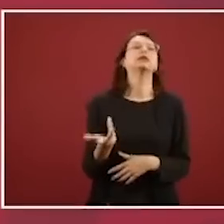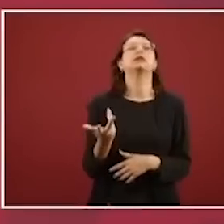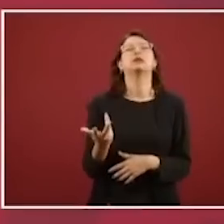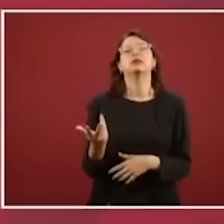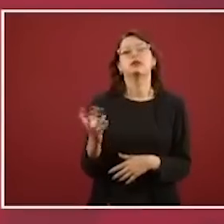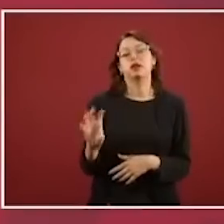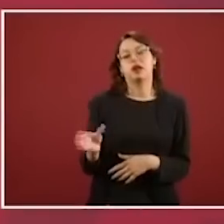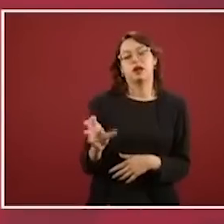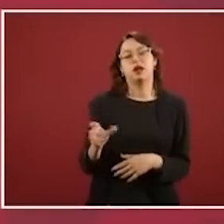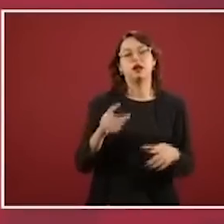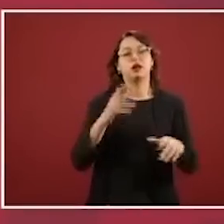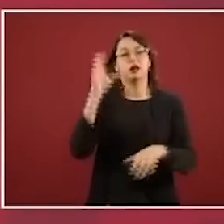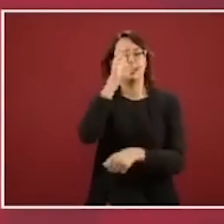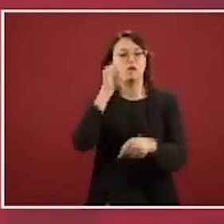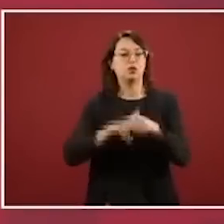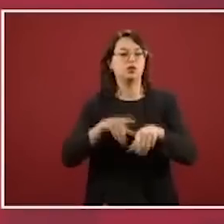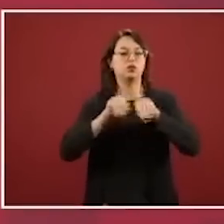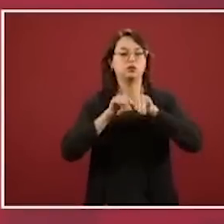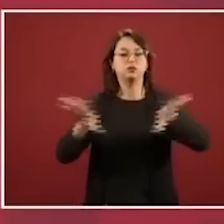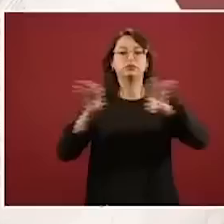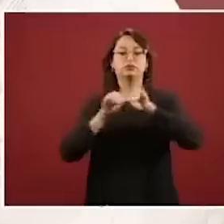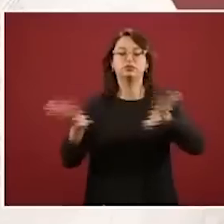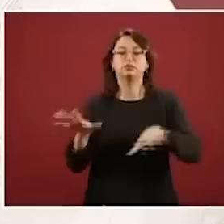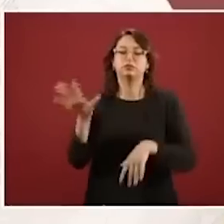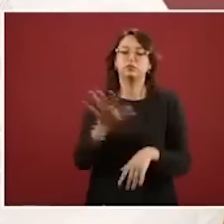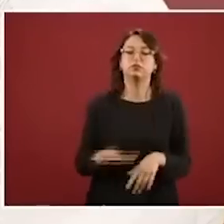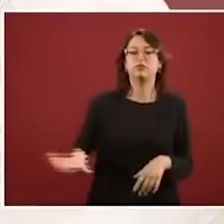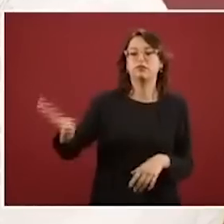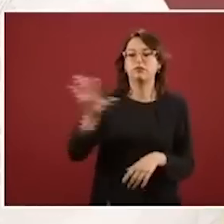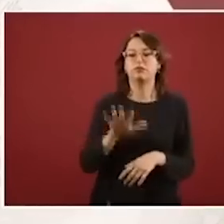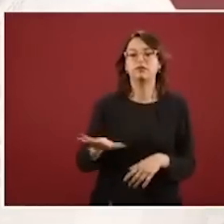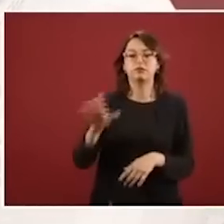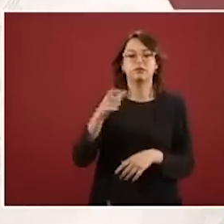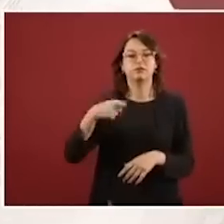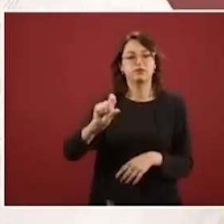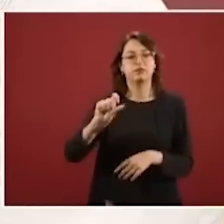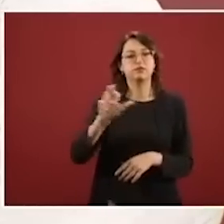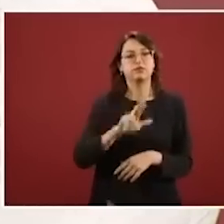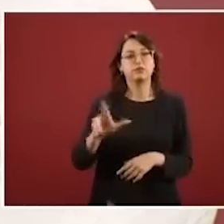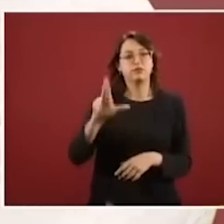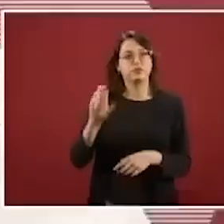región, en Felipe Carrillo Puerto, que es en Quintana Roo,